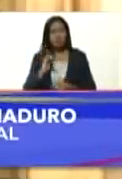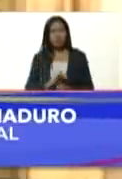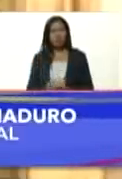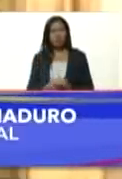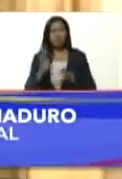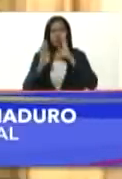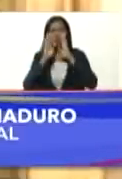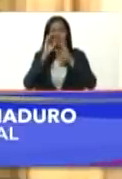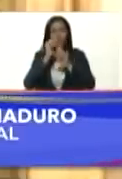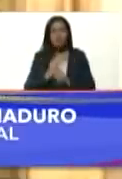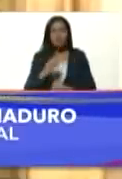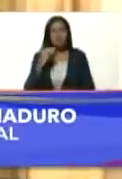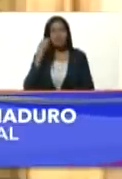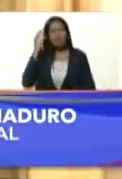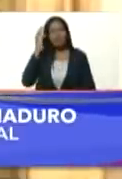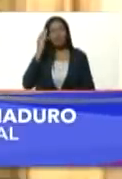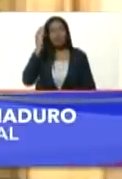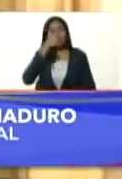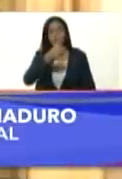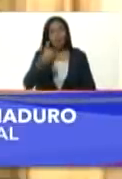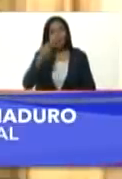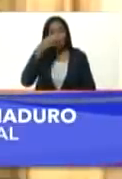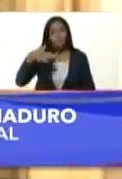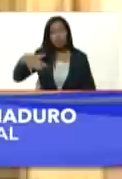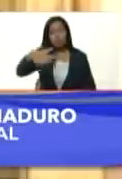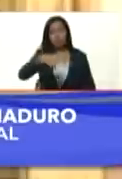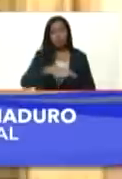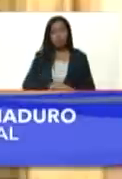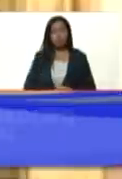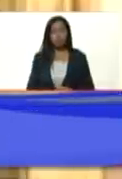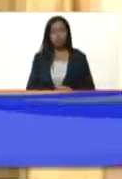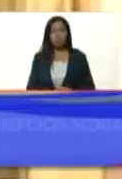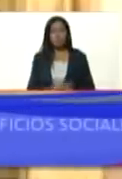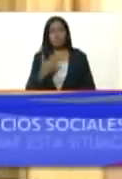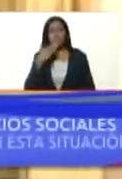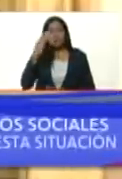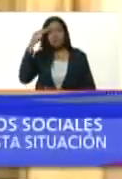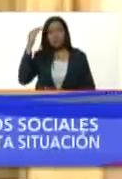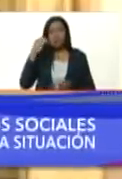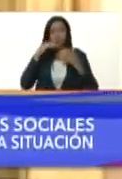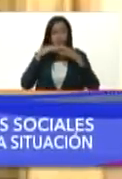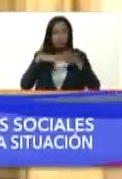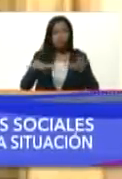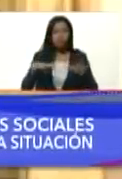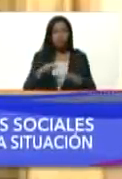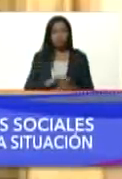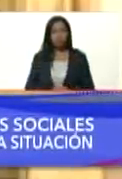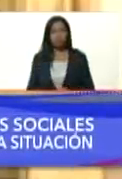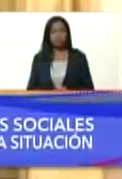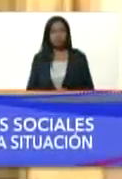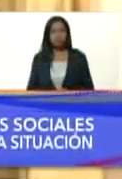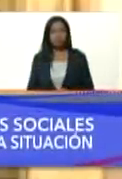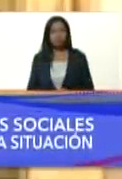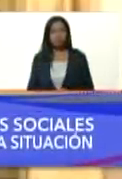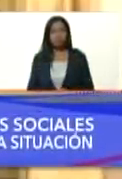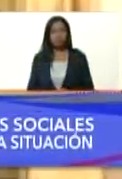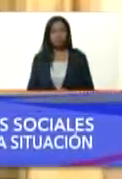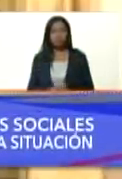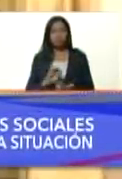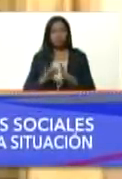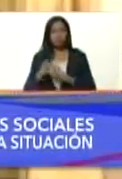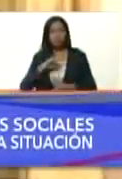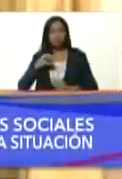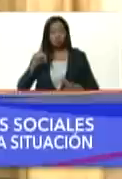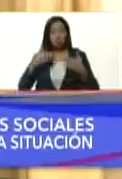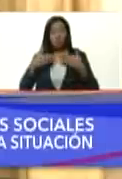la situación. Confiar en la conciencia superior de nuestro pueblo y pedir a Dios sus bendiciones para que nos